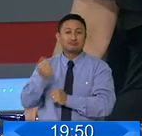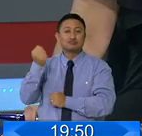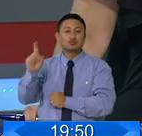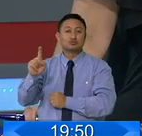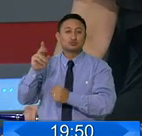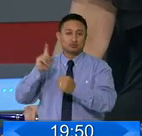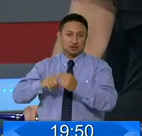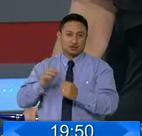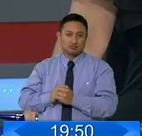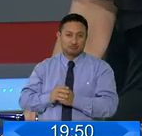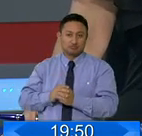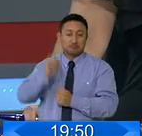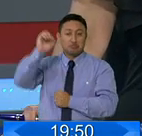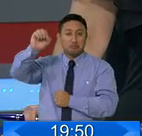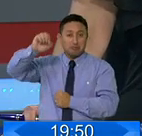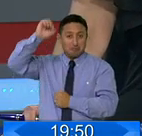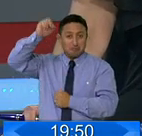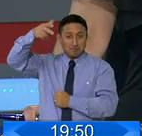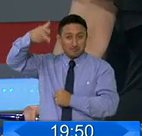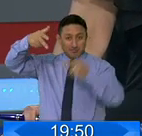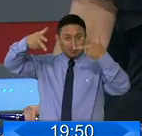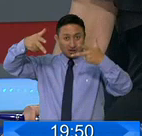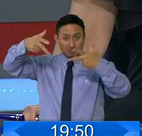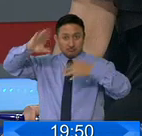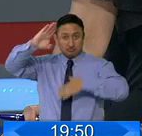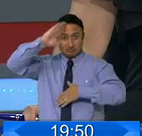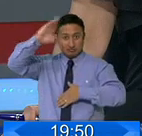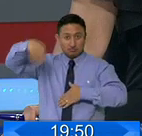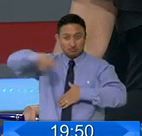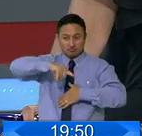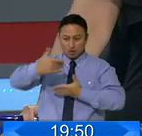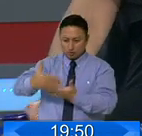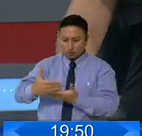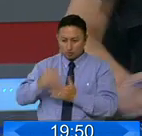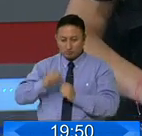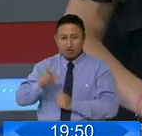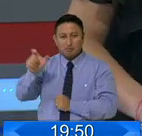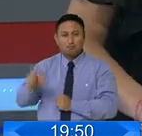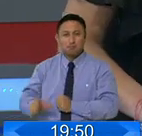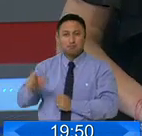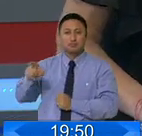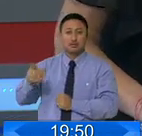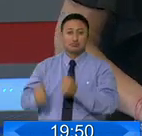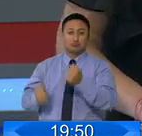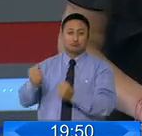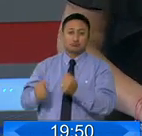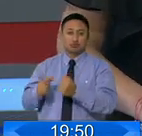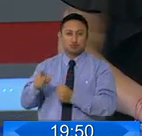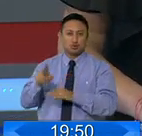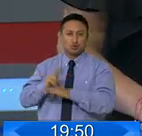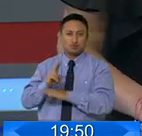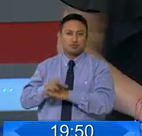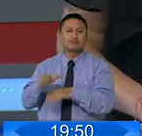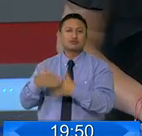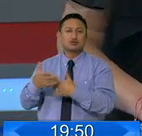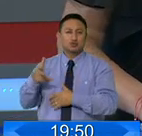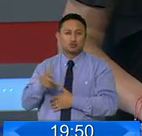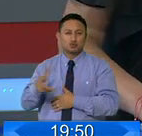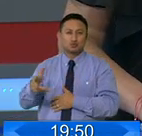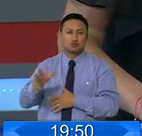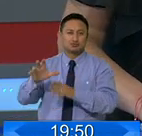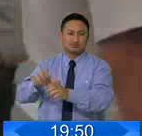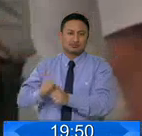Quito. Videos de cámaras de seguridad permitieron a los agentes de la DINASED identificar el vehículo que utilizaban para cometer los